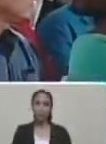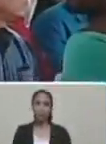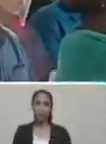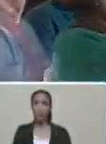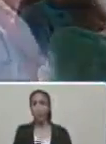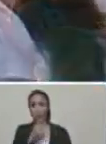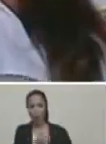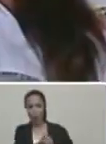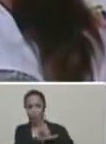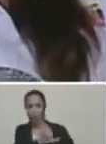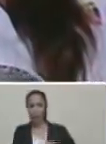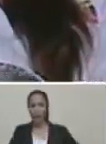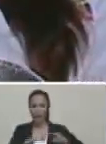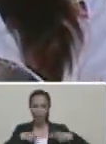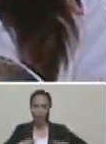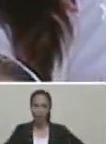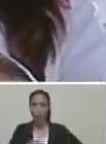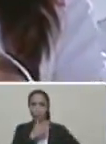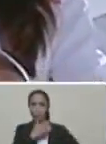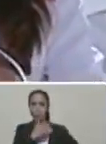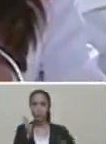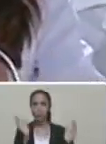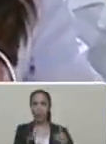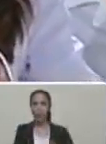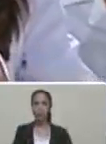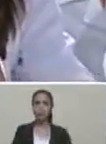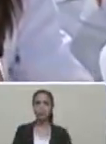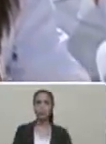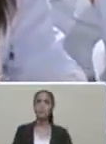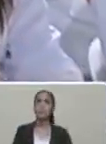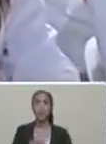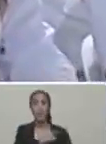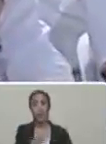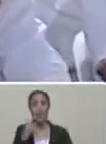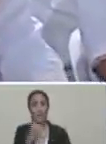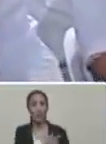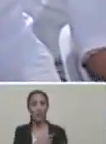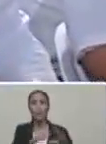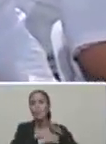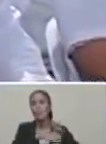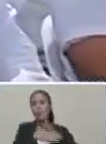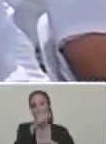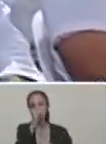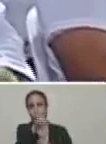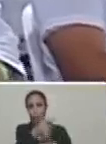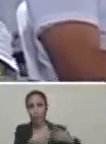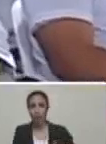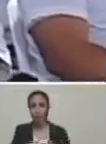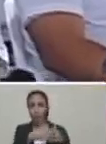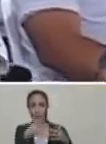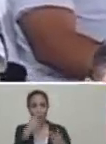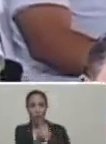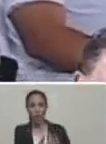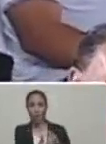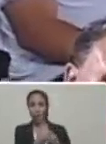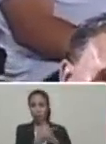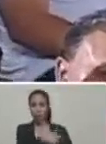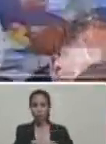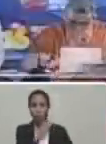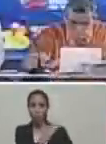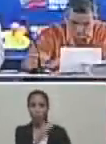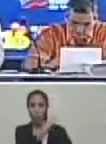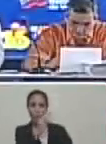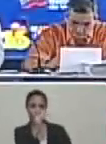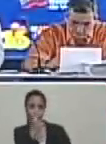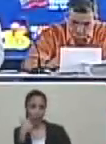ayuda ni humanitaria era. Era un show politizado del gobierno de Estados Unidos y el gobierno de Colombia